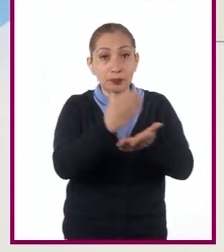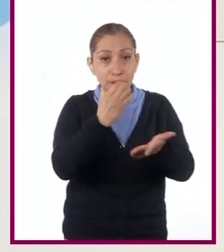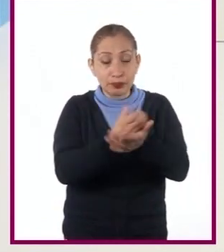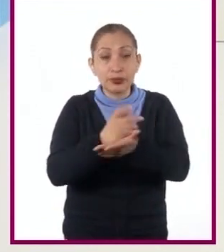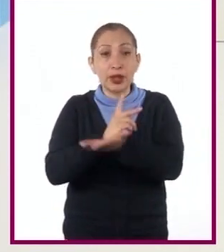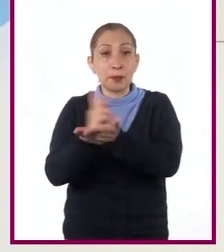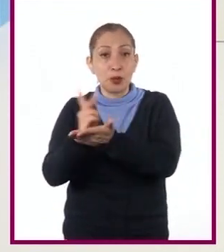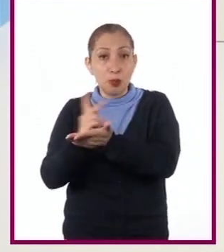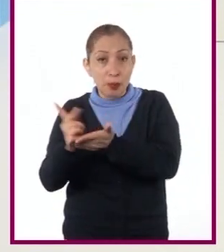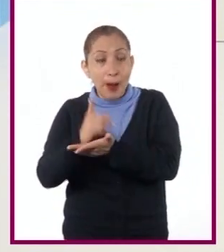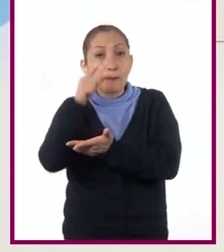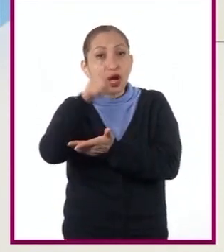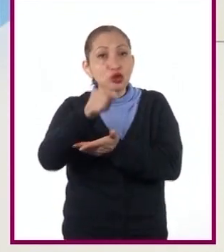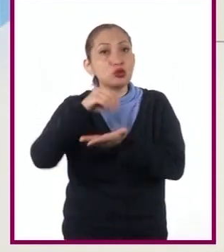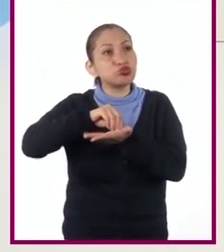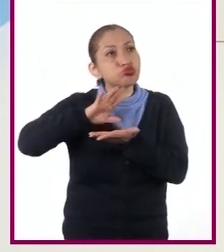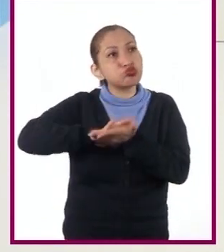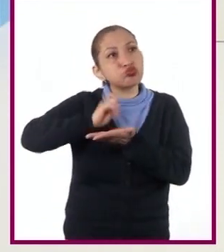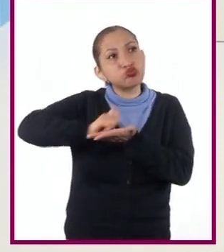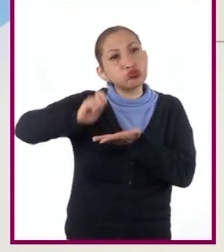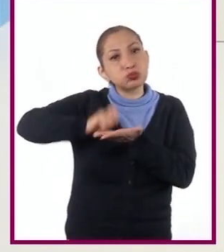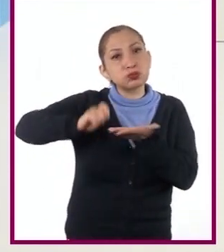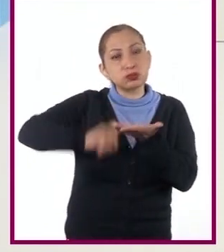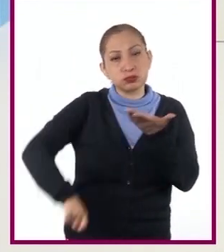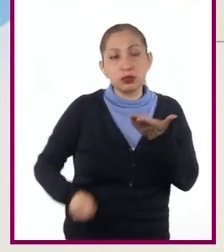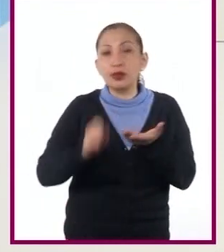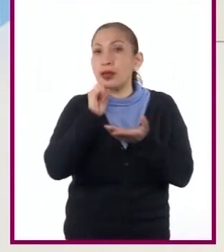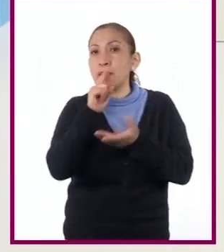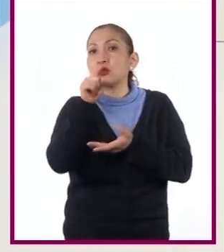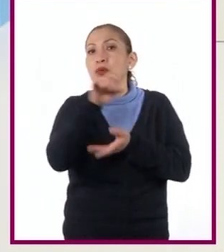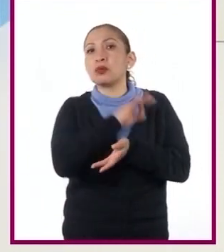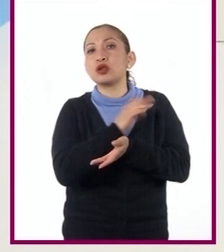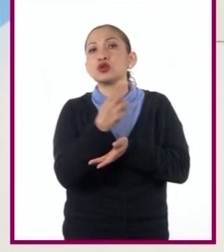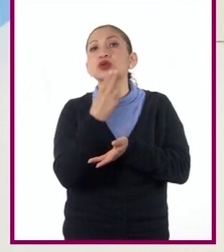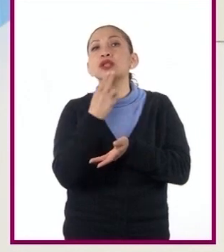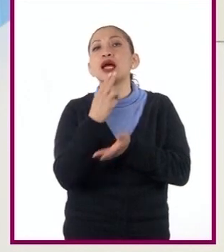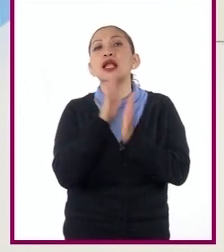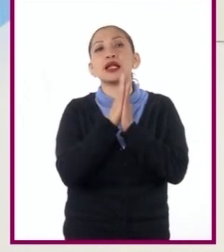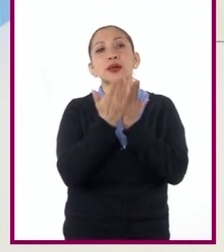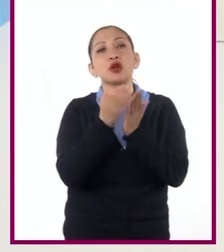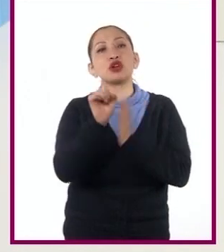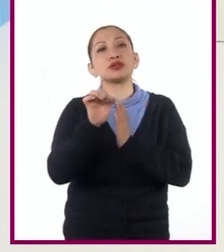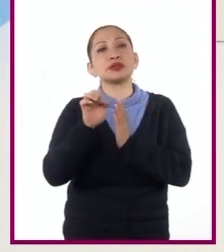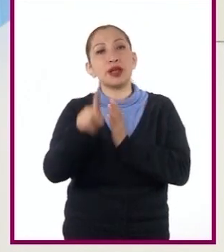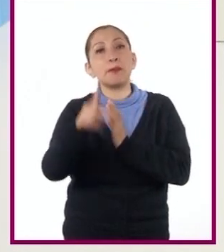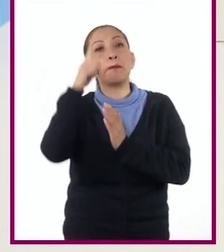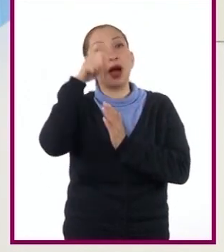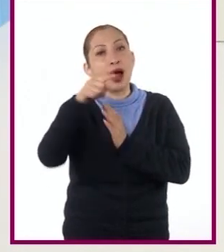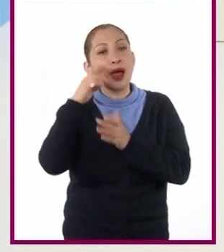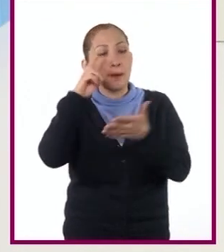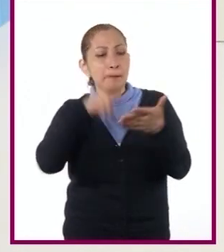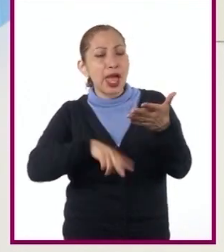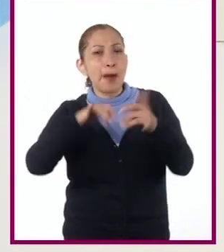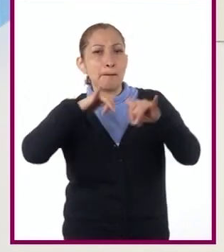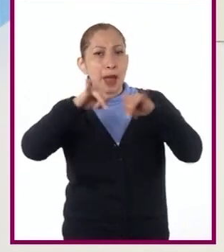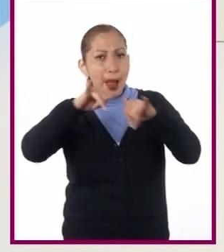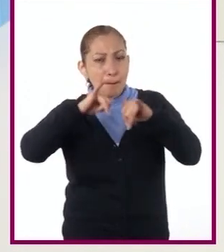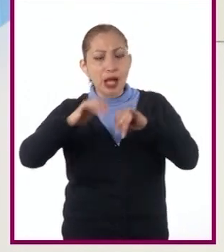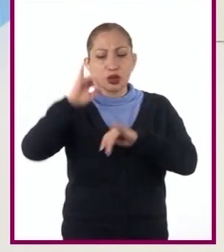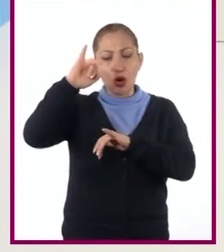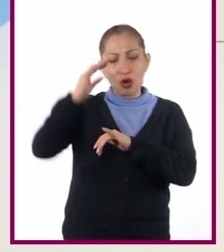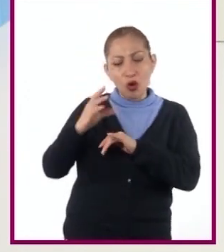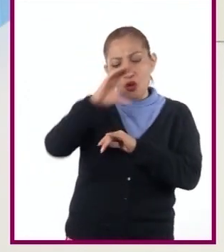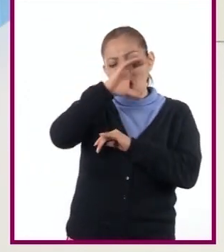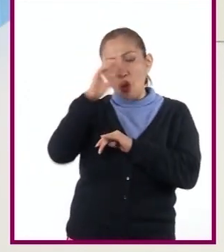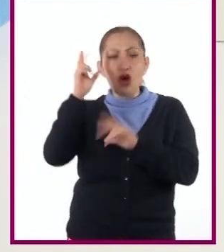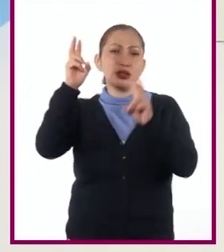y un bolígrafo para que hagan sus anotaciones. También pueden utilizar su libro de texto para que consulten los mapas, imágenes